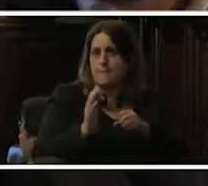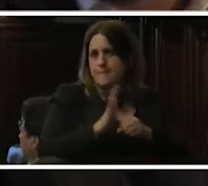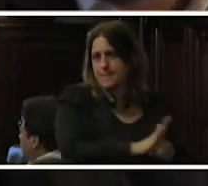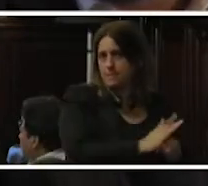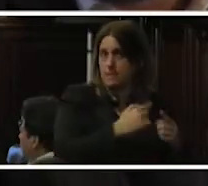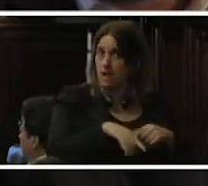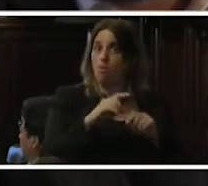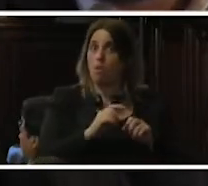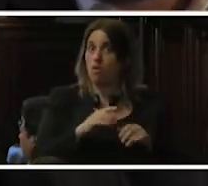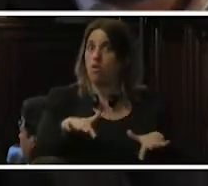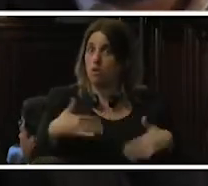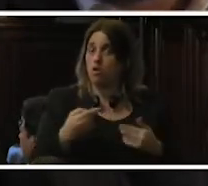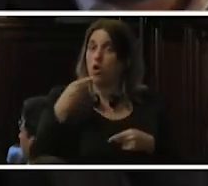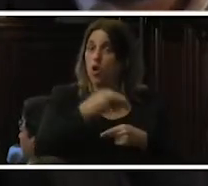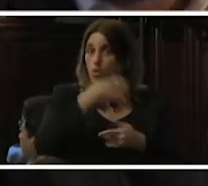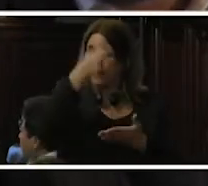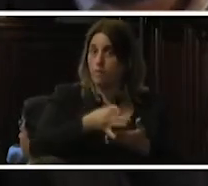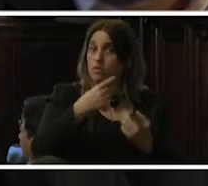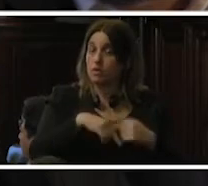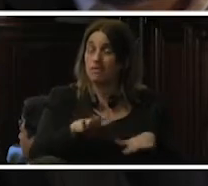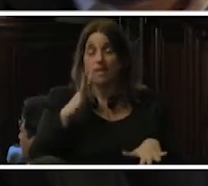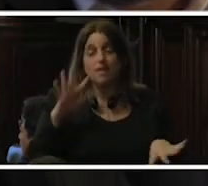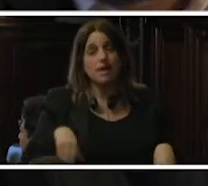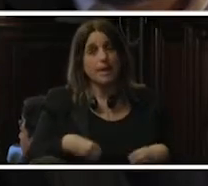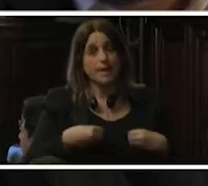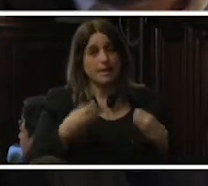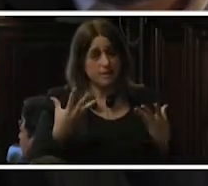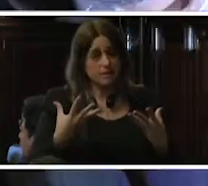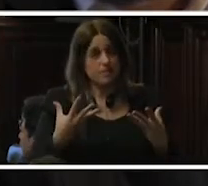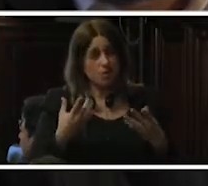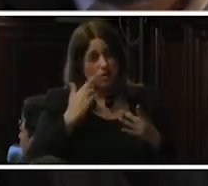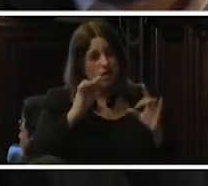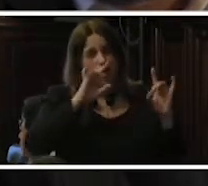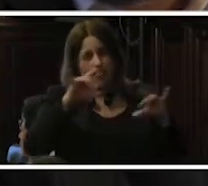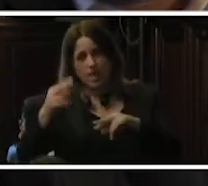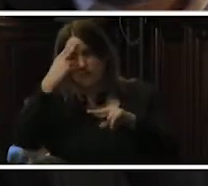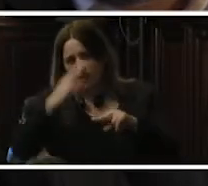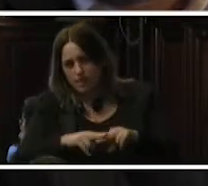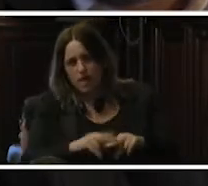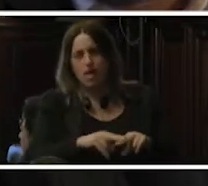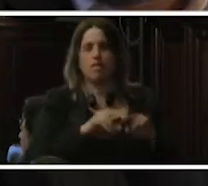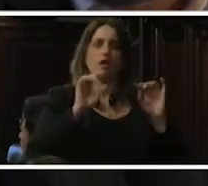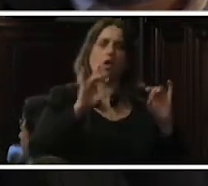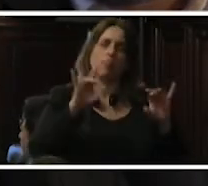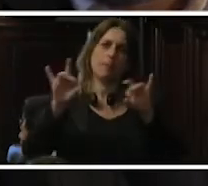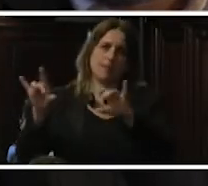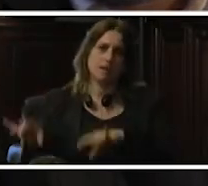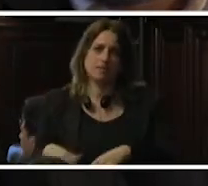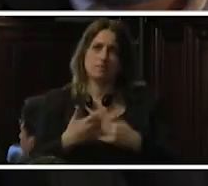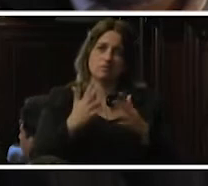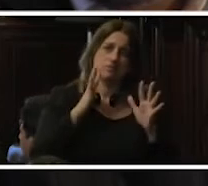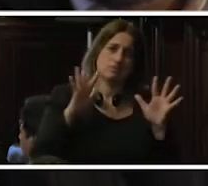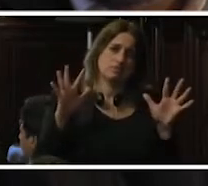afectando a estos pueblos y poniendo en grave riesgo de contagio de epidemias, contaminación del